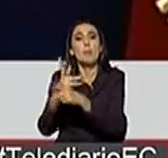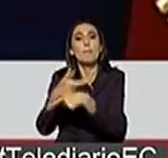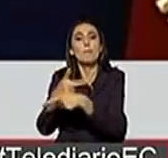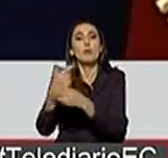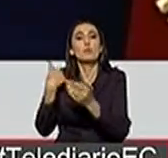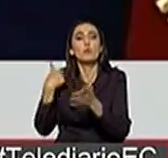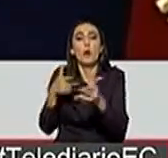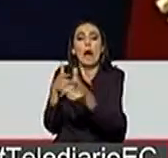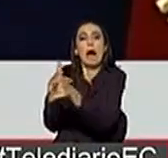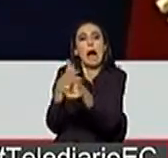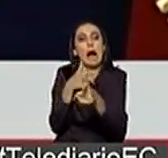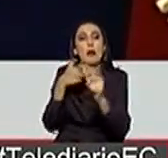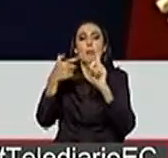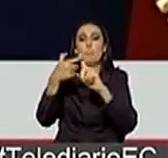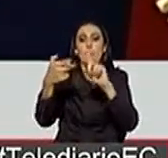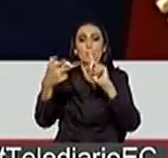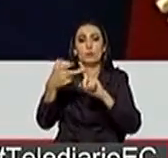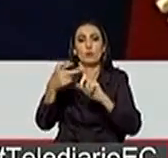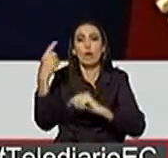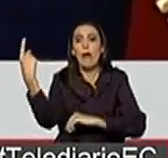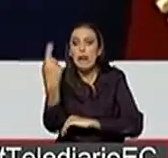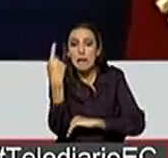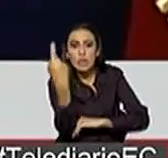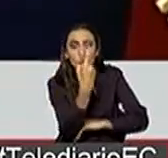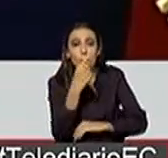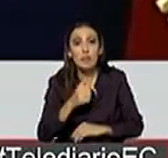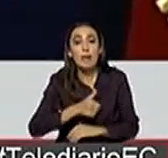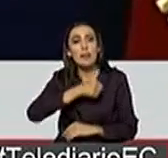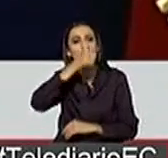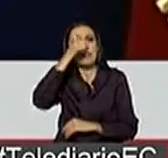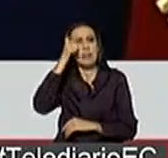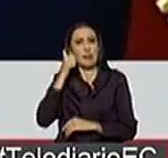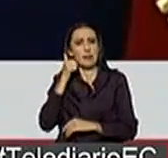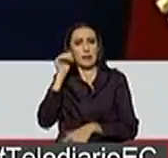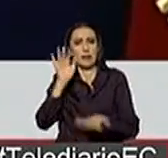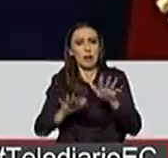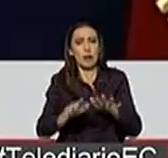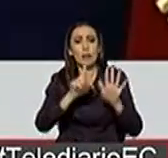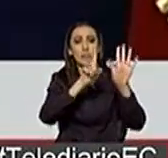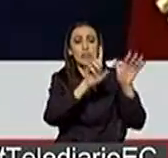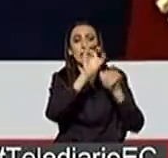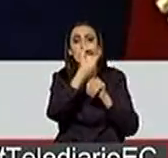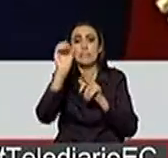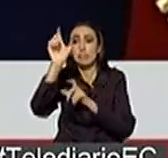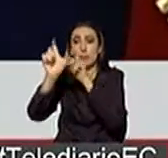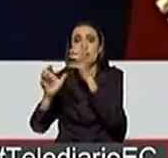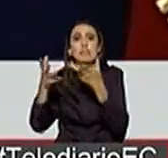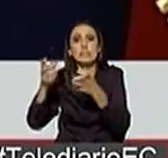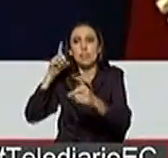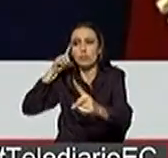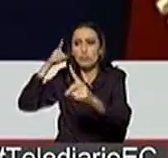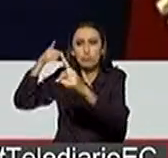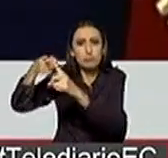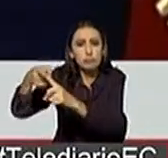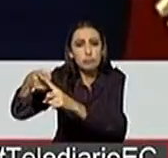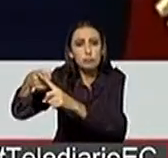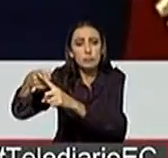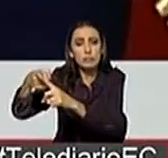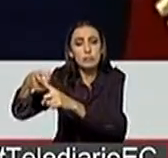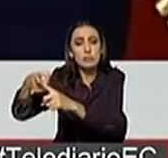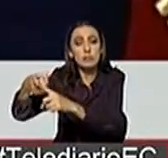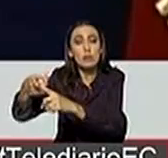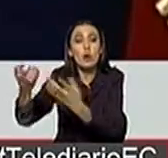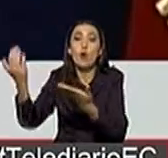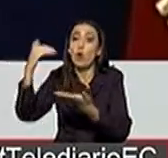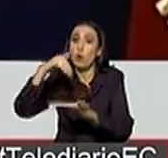armas es un cuartel militar en donde hay helicópteros y ayer más o menos 600 personas atacaron ese cuartel militar quiero